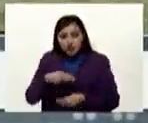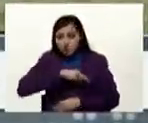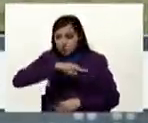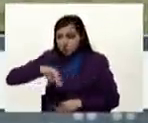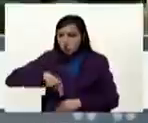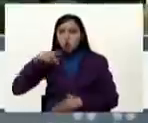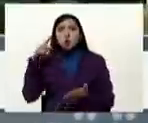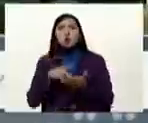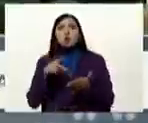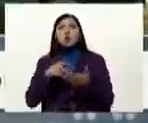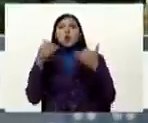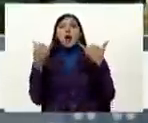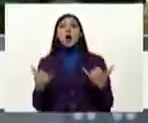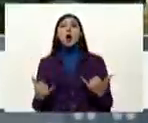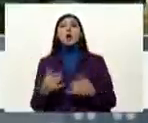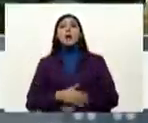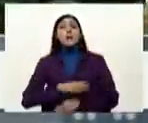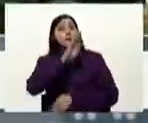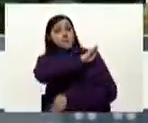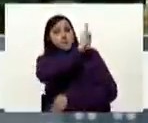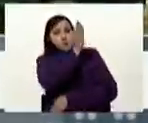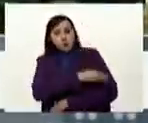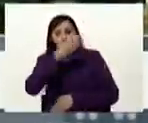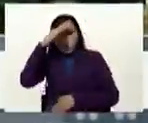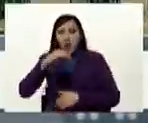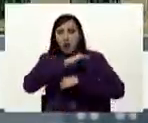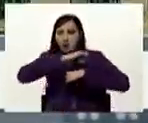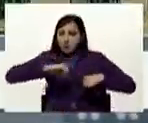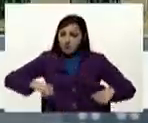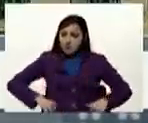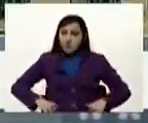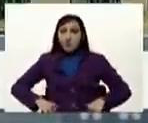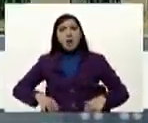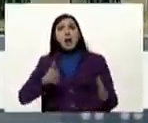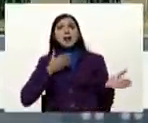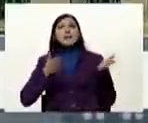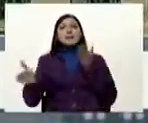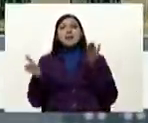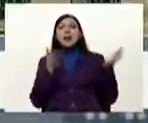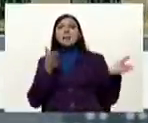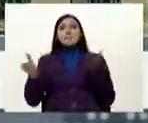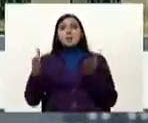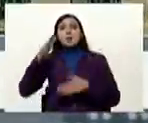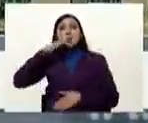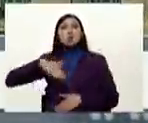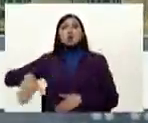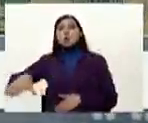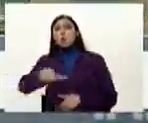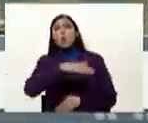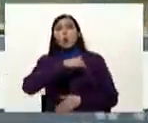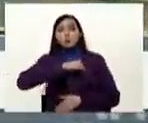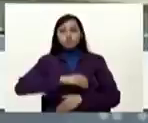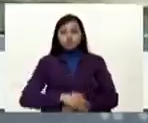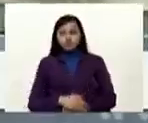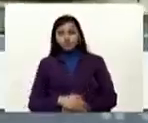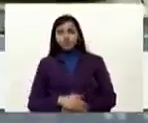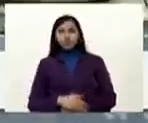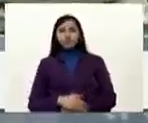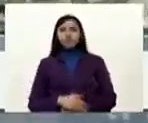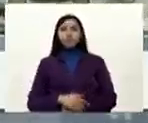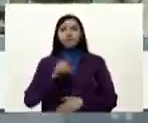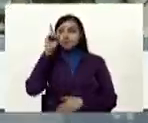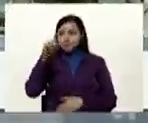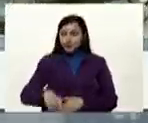cabo. Una Fuerza Armada Nacional Bolivariana al servicio del país, del pueblo, de